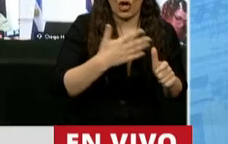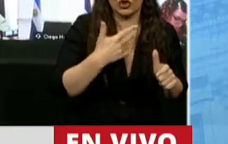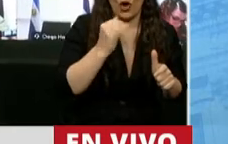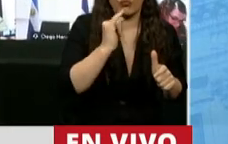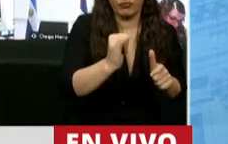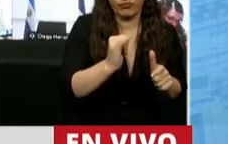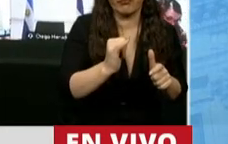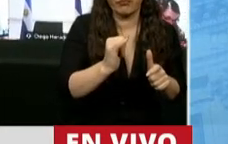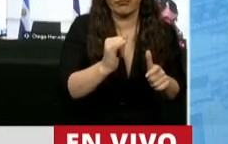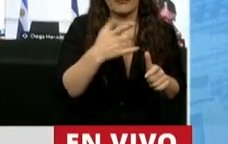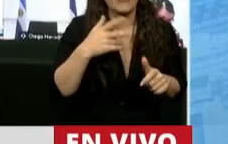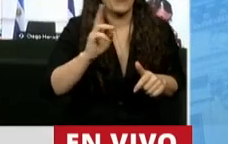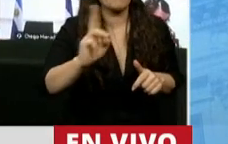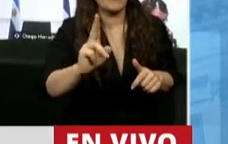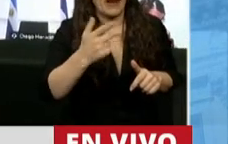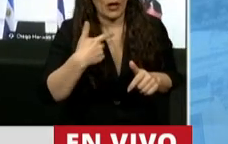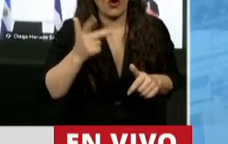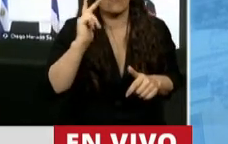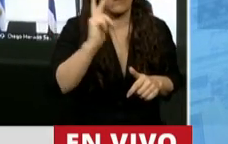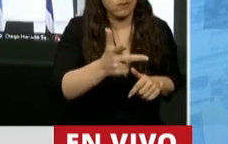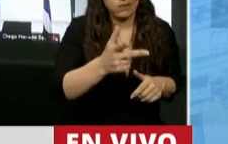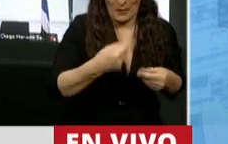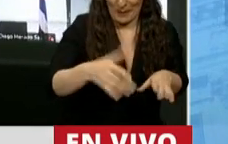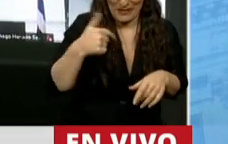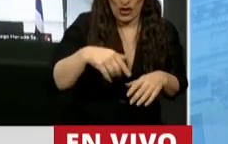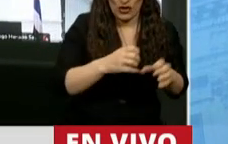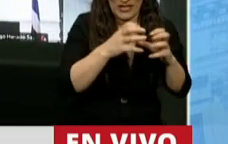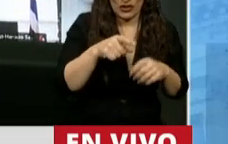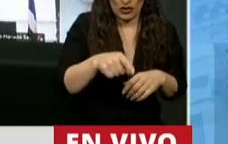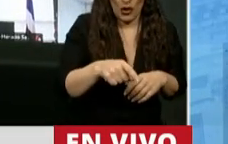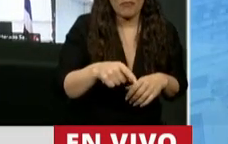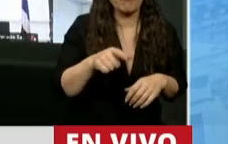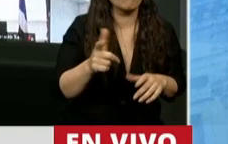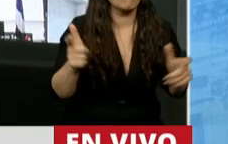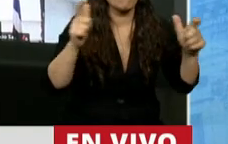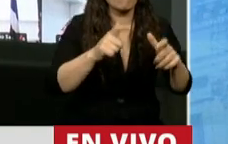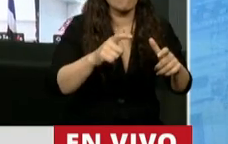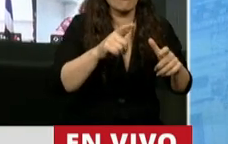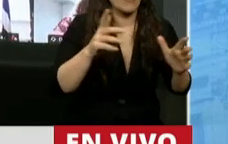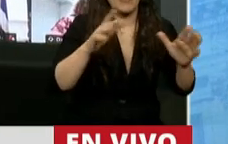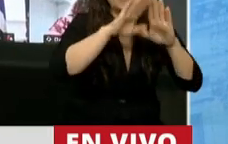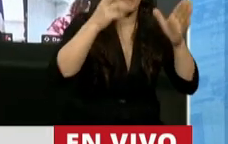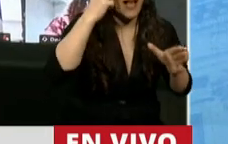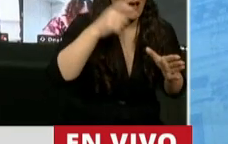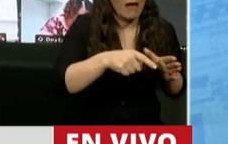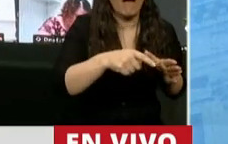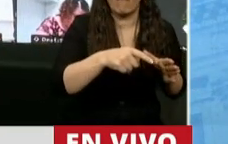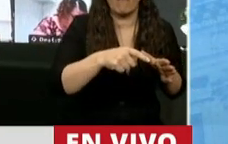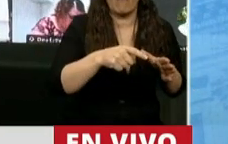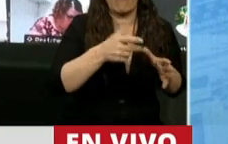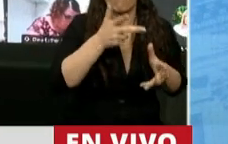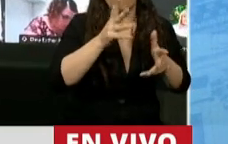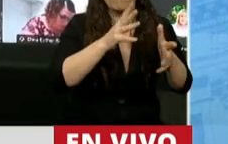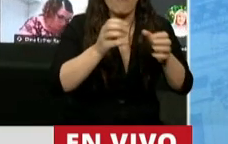y como en la cuestión de privilegio marqué al principio de esta sesión, creo que esta Cámara se equivoca en la forma en que está